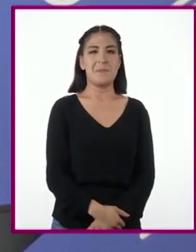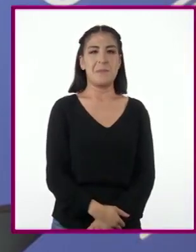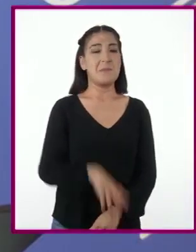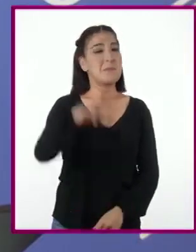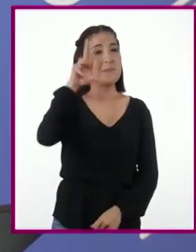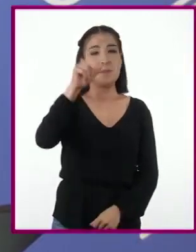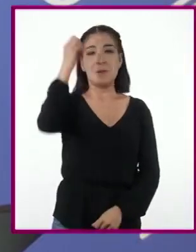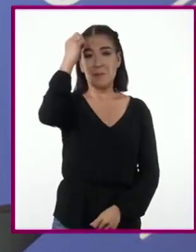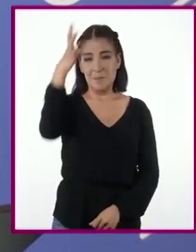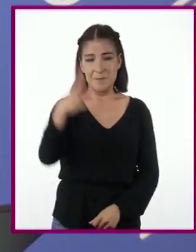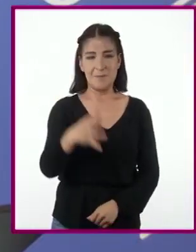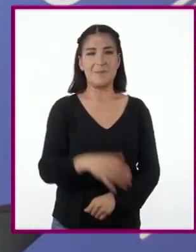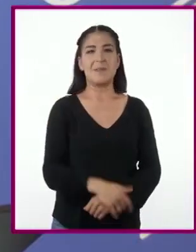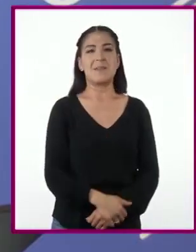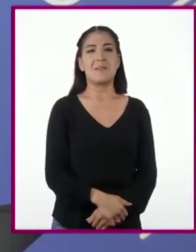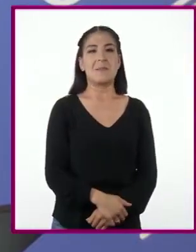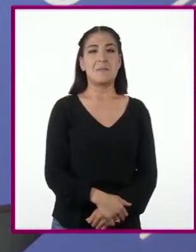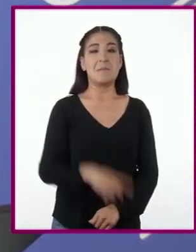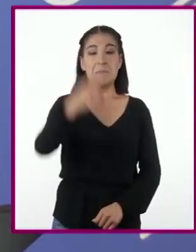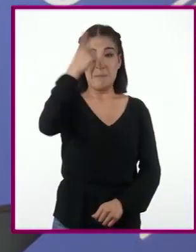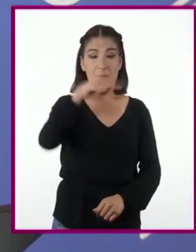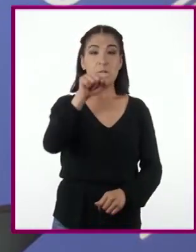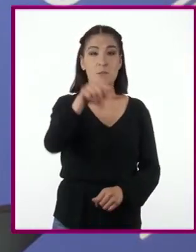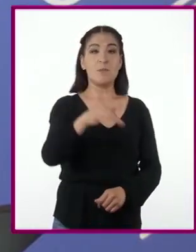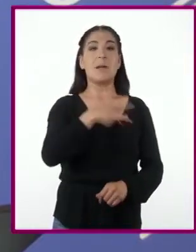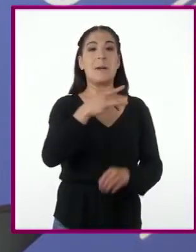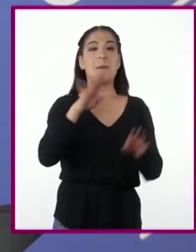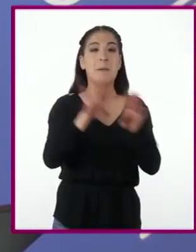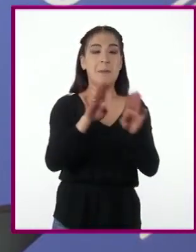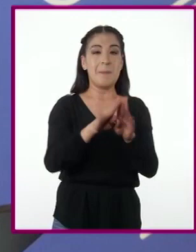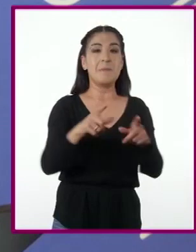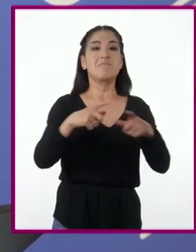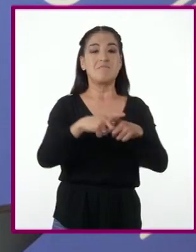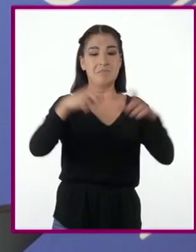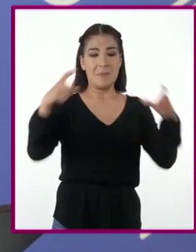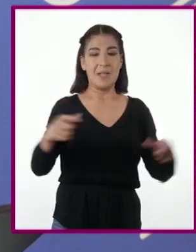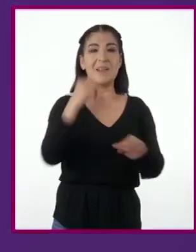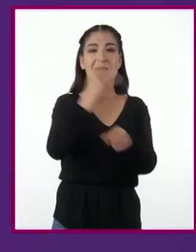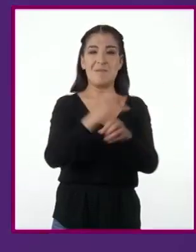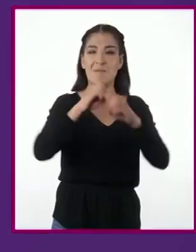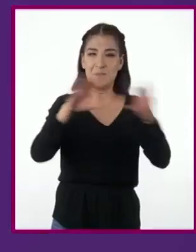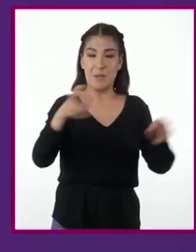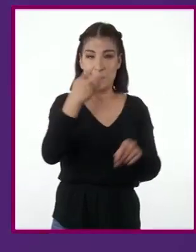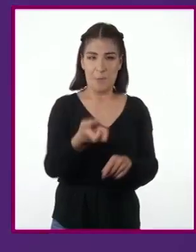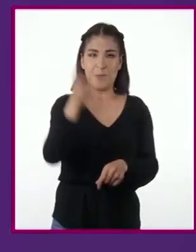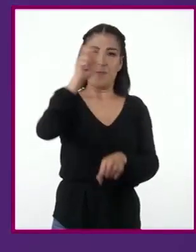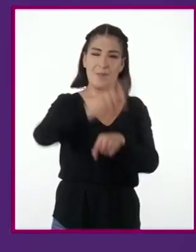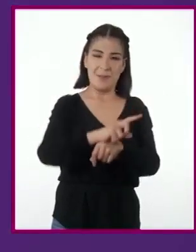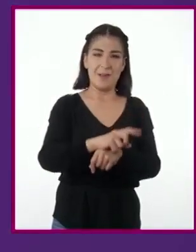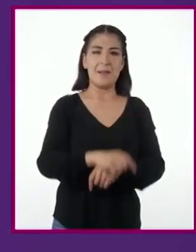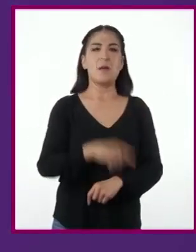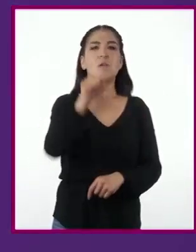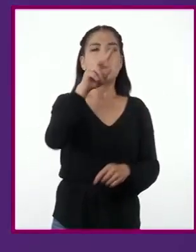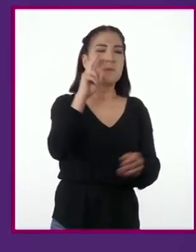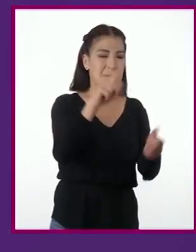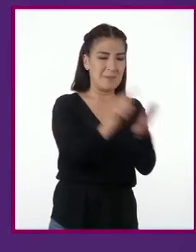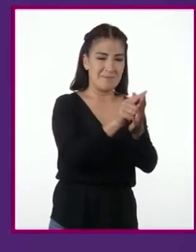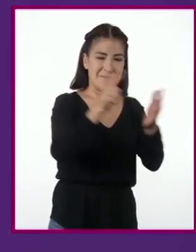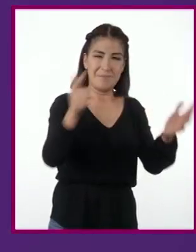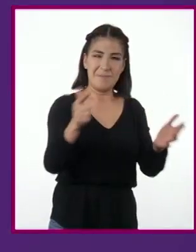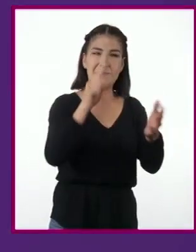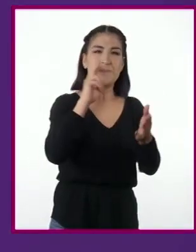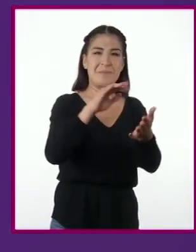No olvides que, para ampliar la información sobre el tema de hoy, localiza en tu libro de